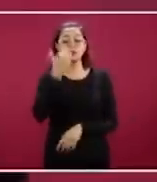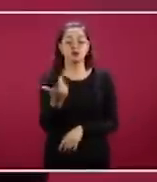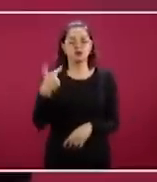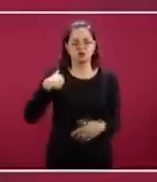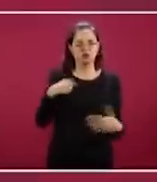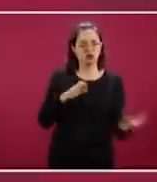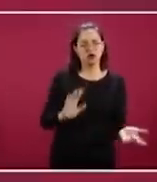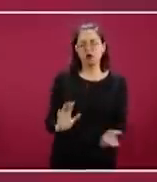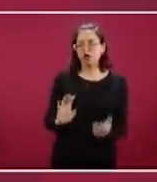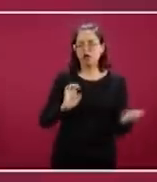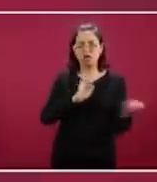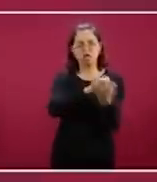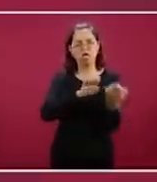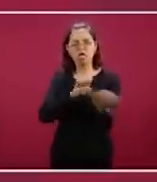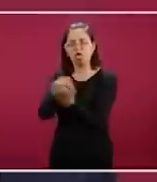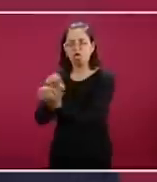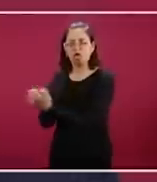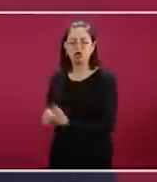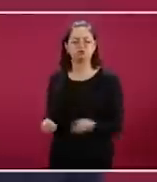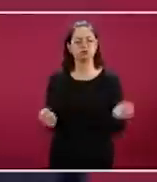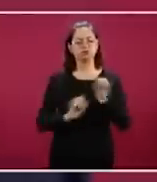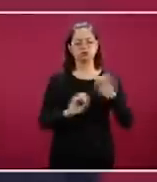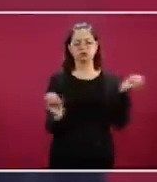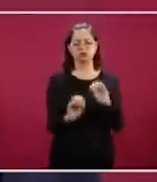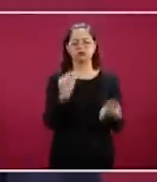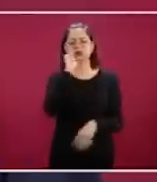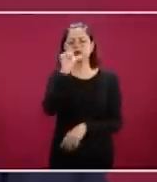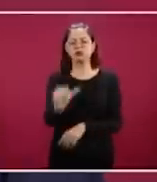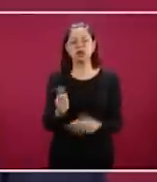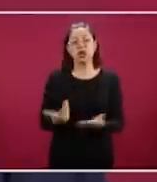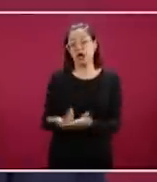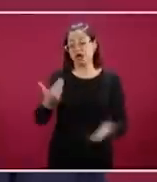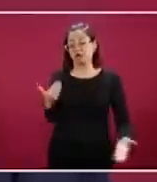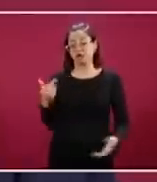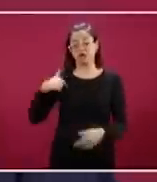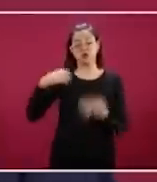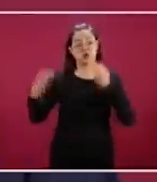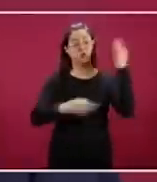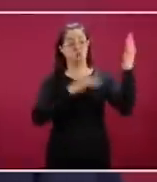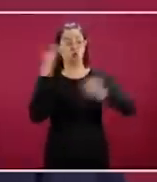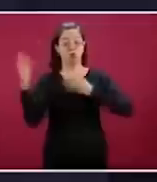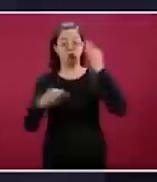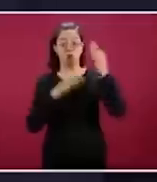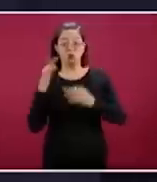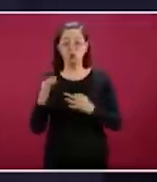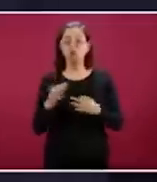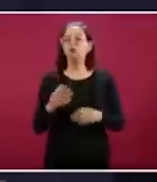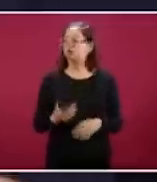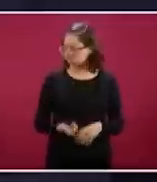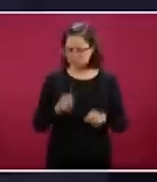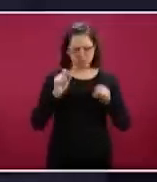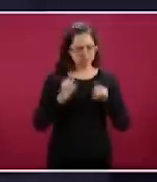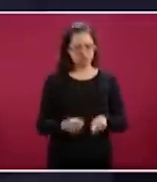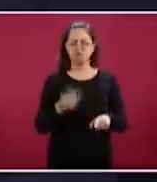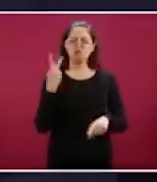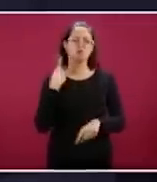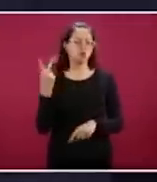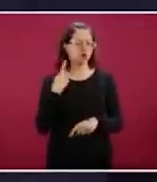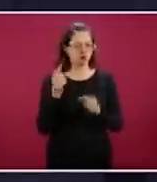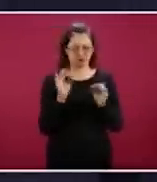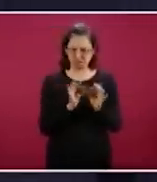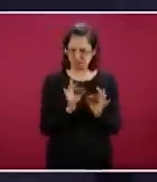nadie. Yo no dije en la campaña de que íbamos a seguir con la misma